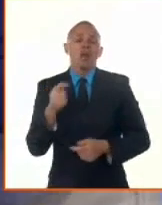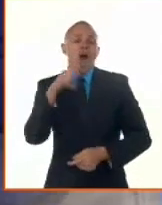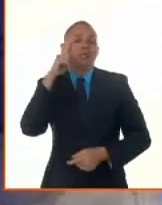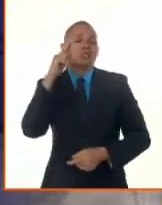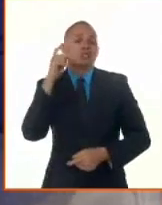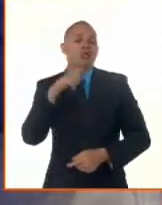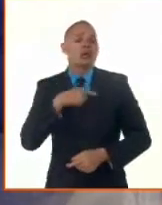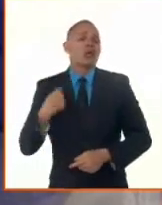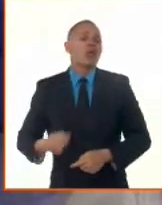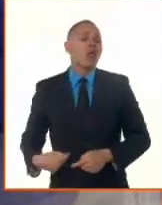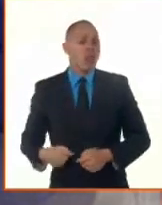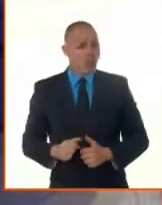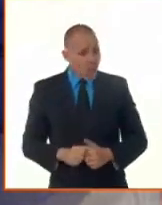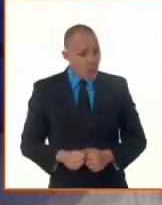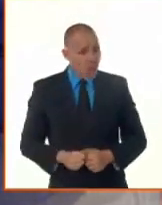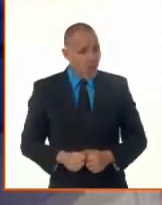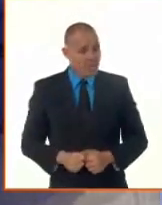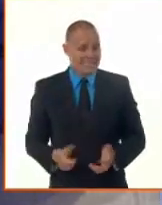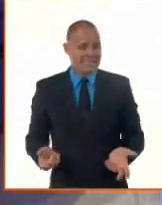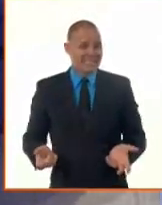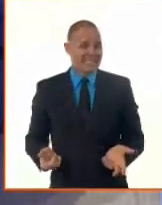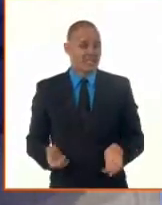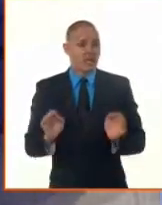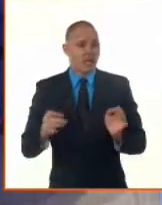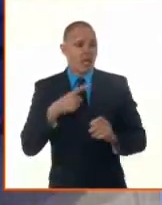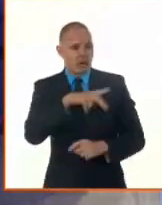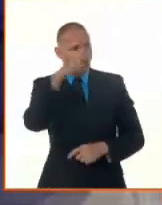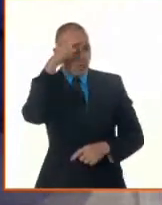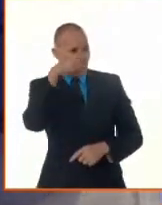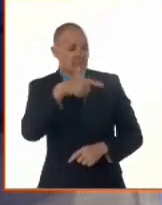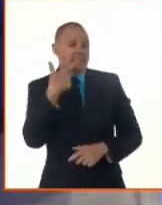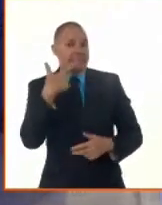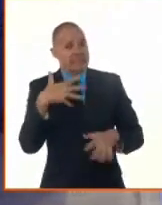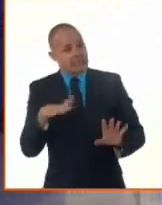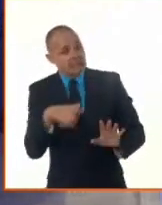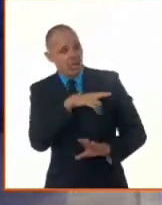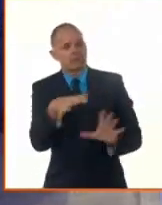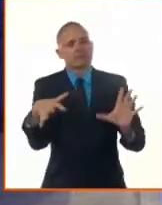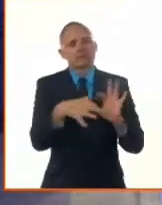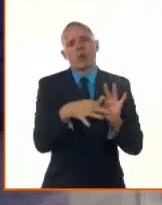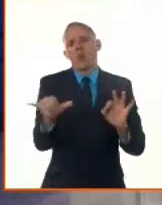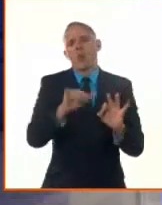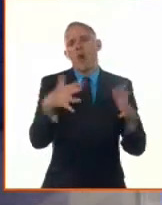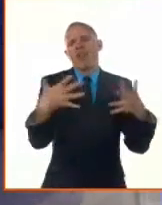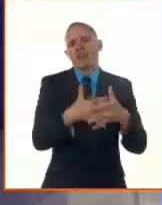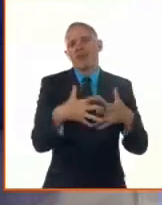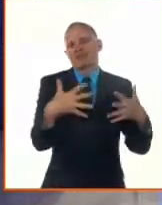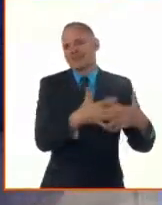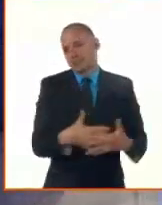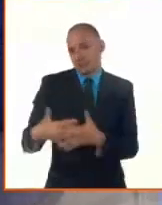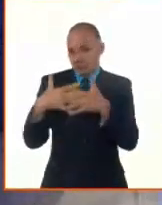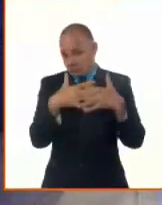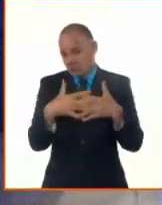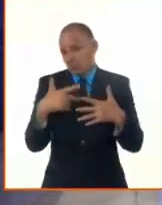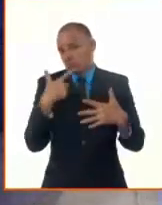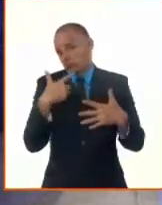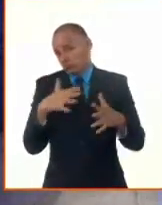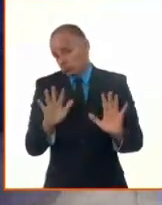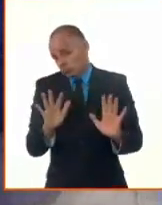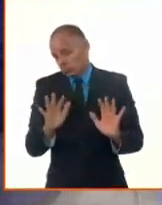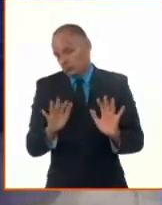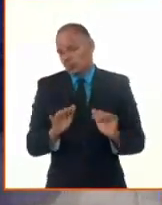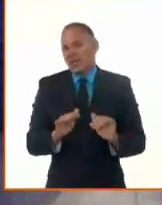que desde el punto de vista de la seguridad Arabia Saudita sigue siendo aliada de Estados Unidos pero indudablemente como como elemento